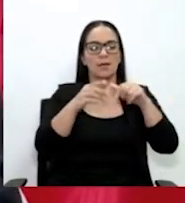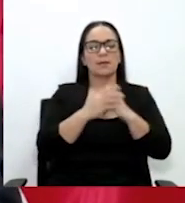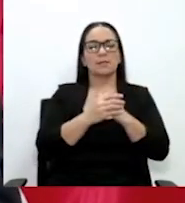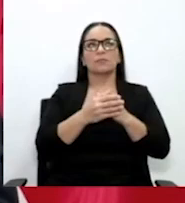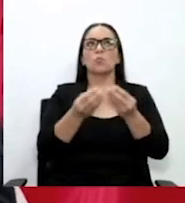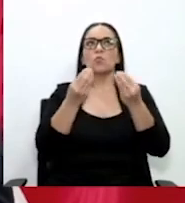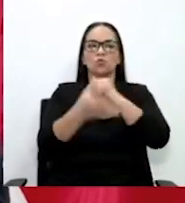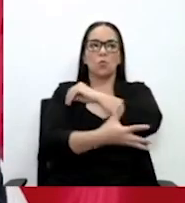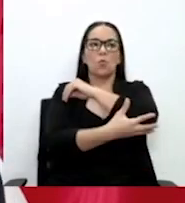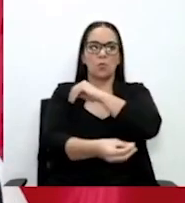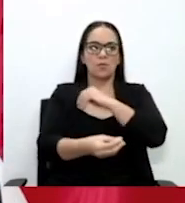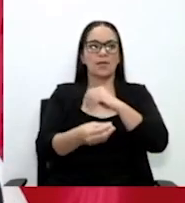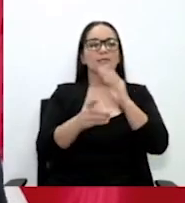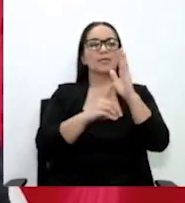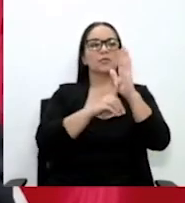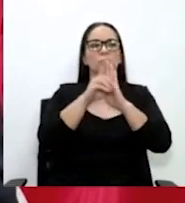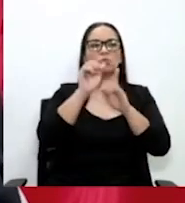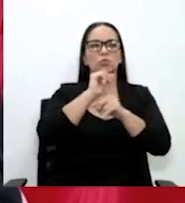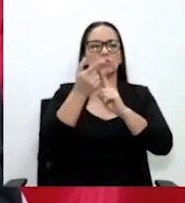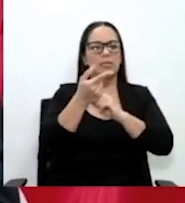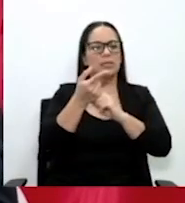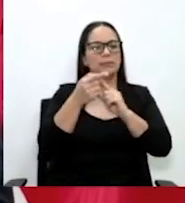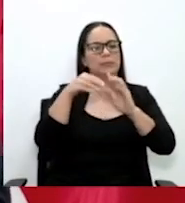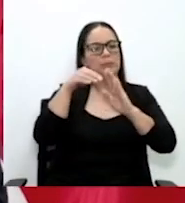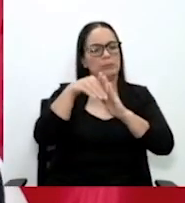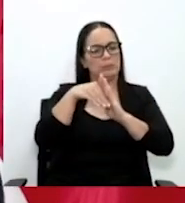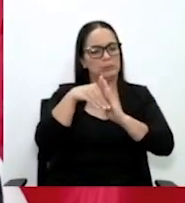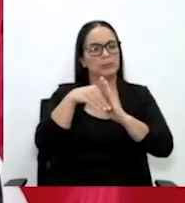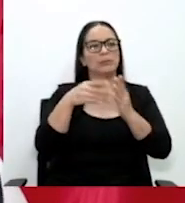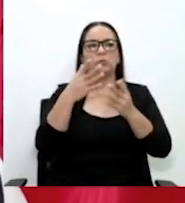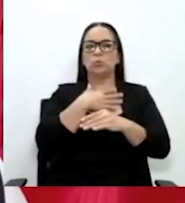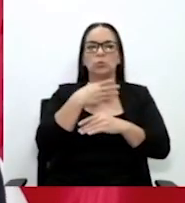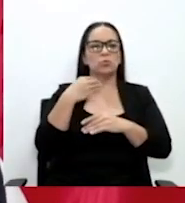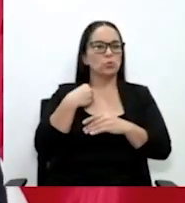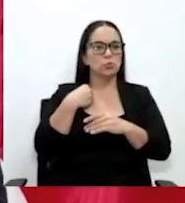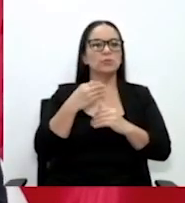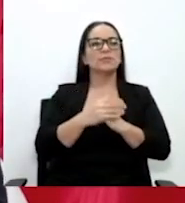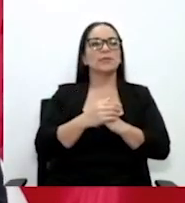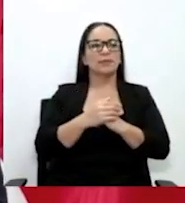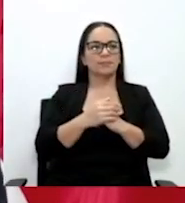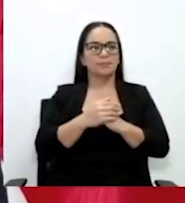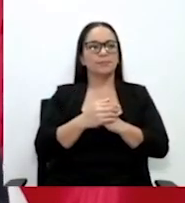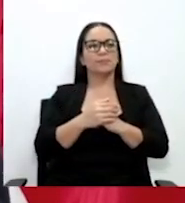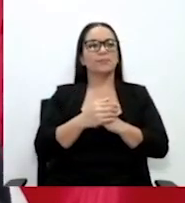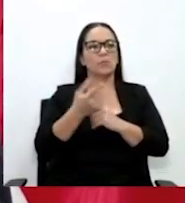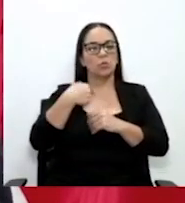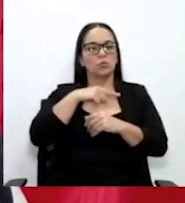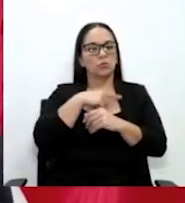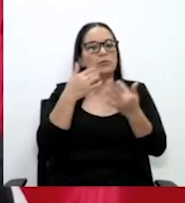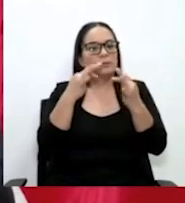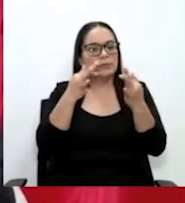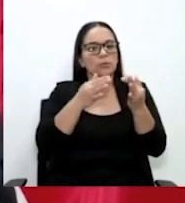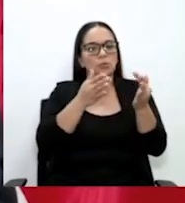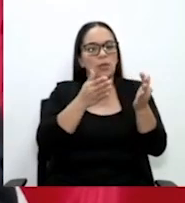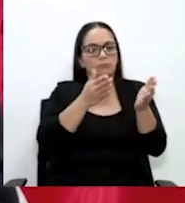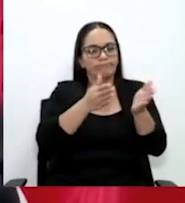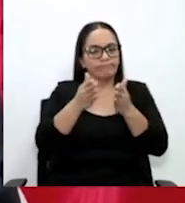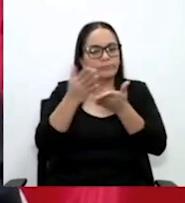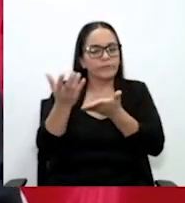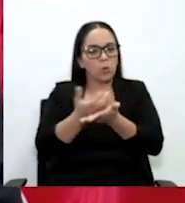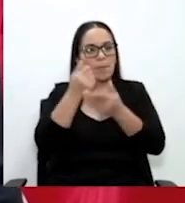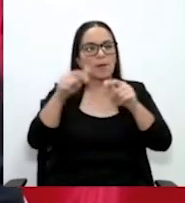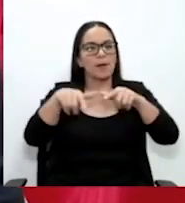pobreza y desarrollo social que no nos gustan, por eso estamos en el plan de recuperación de tierras indígenas, por